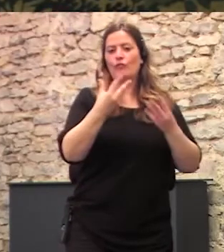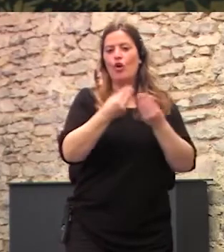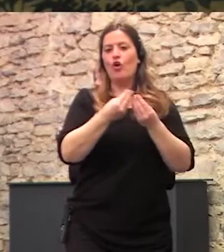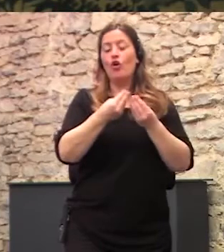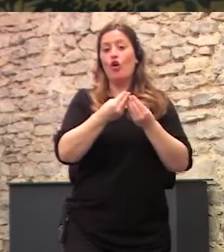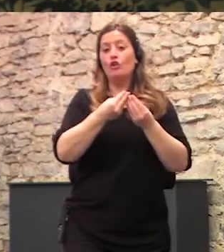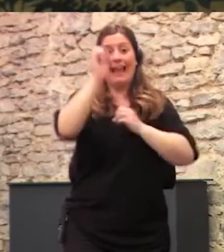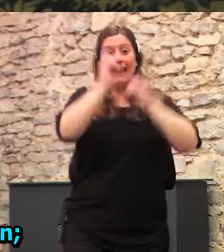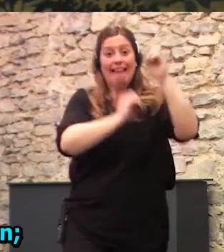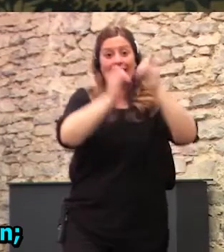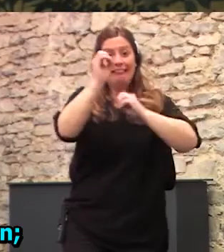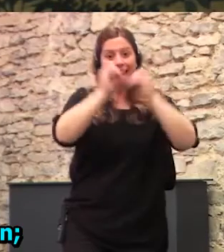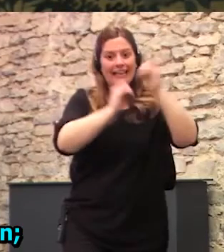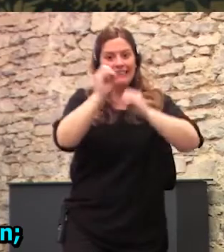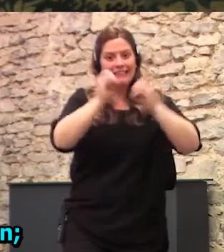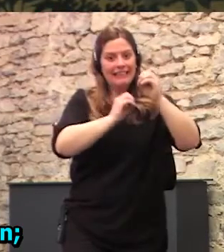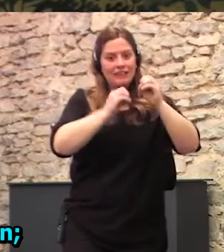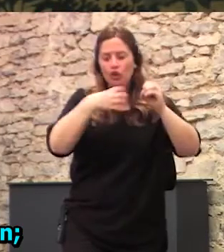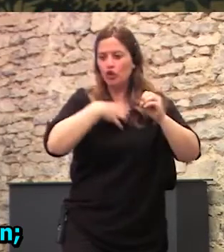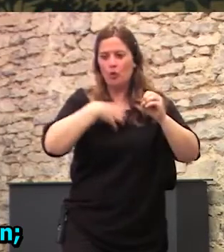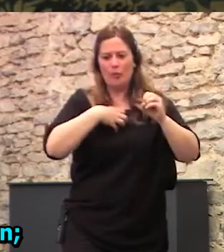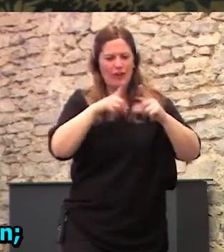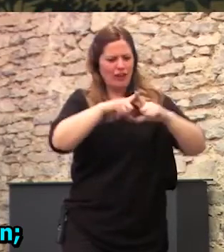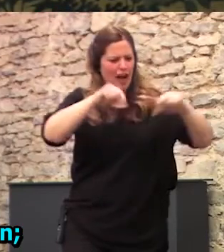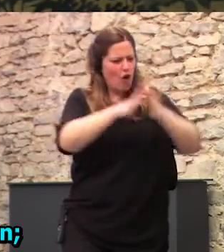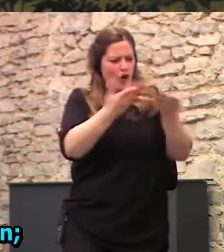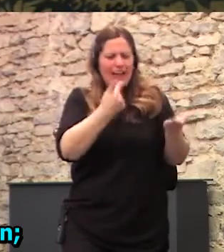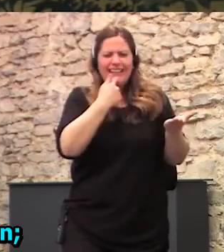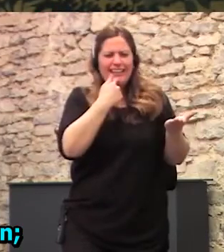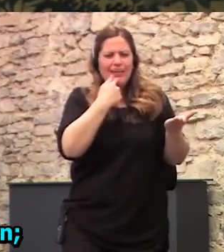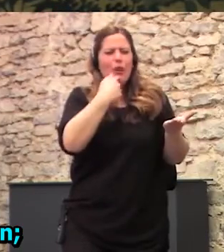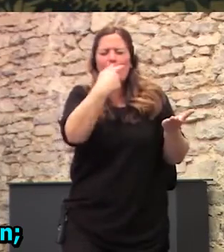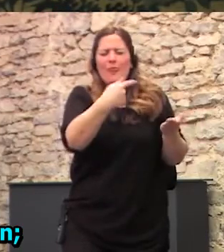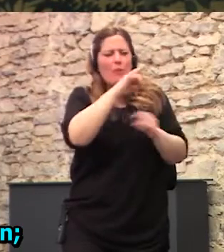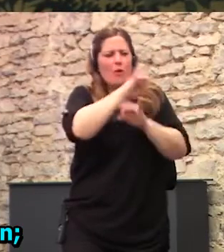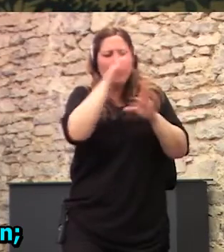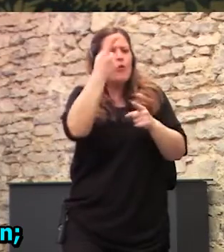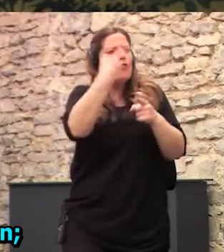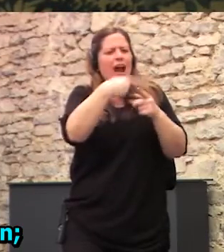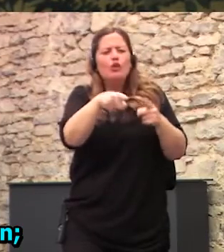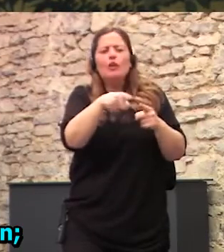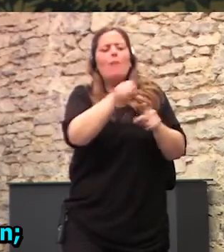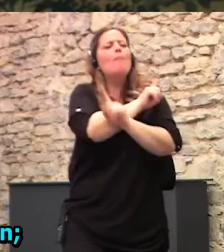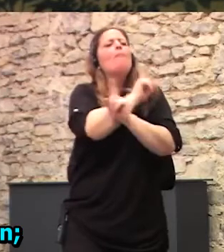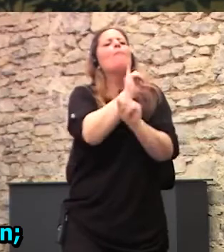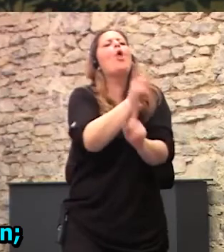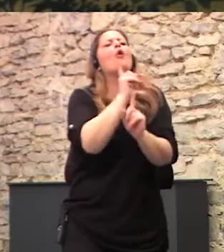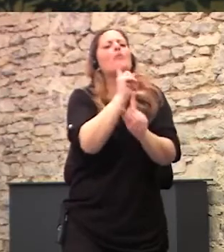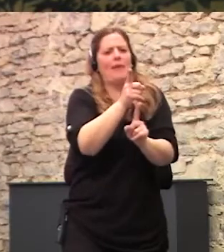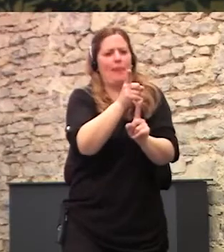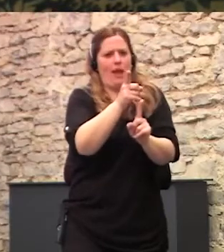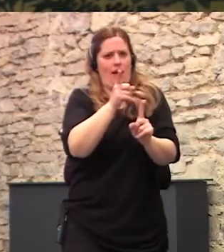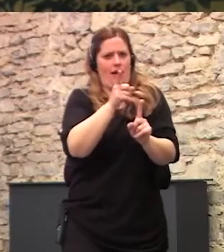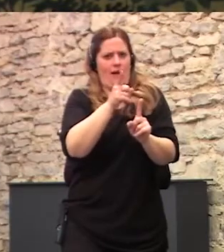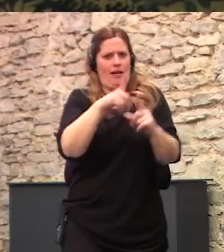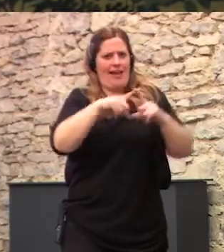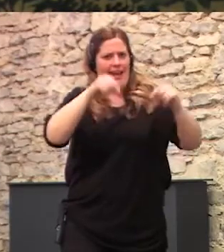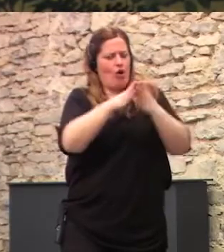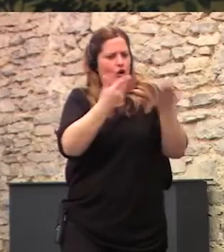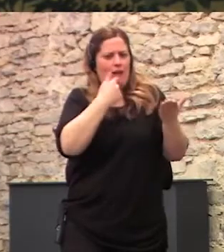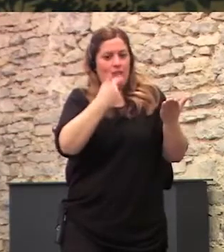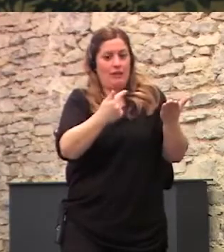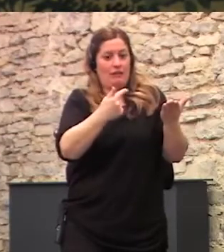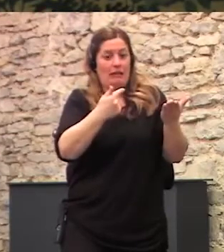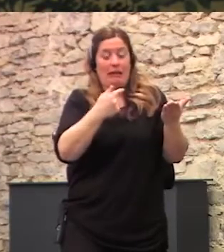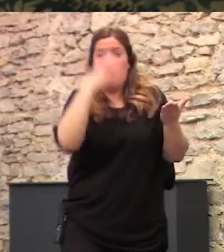con intereses, o sea, es tajante, es una de las cosas, de las prohibiciones más tajantes del Corán. Y en casi todos